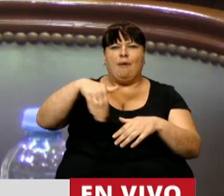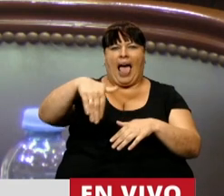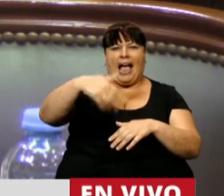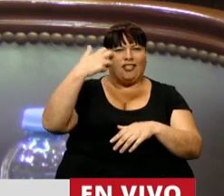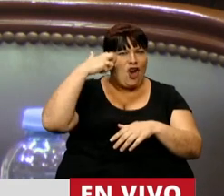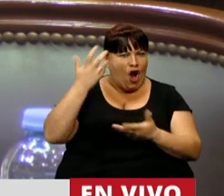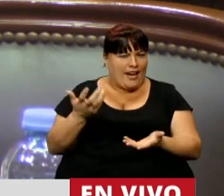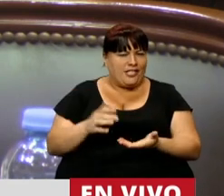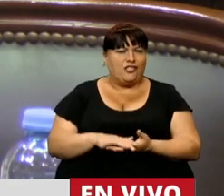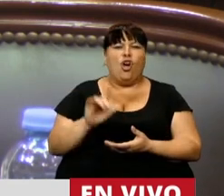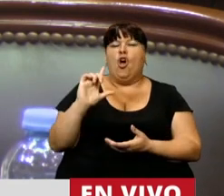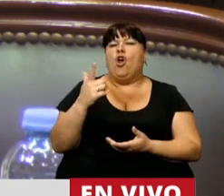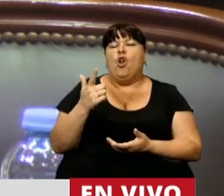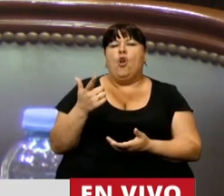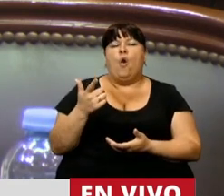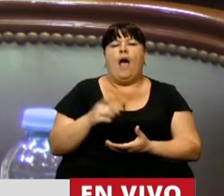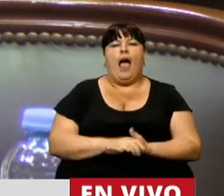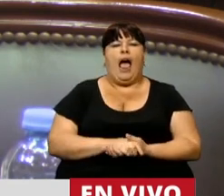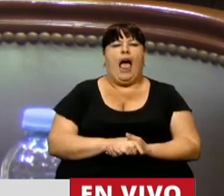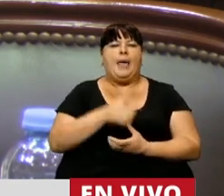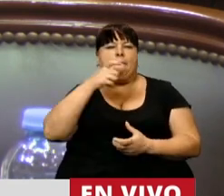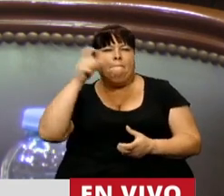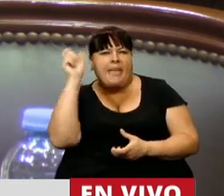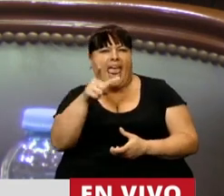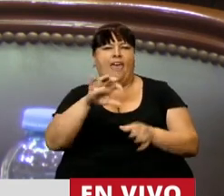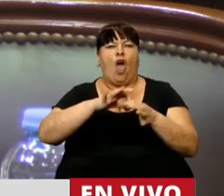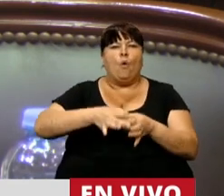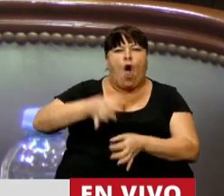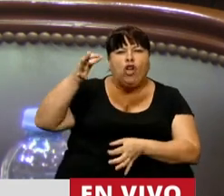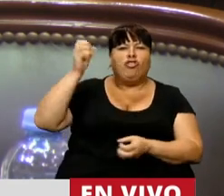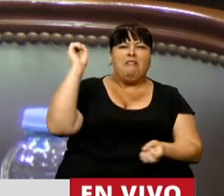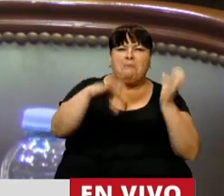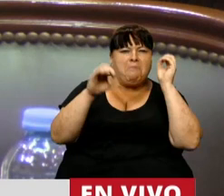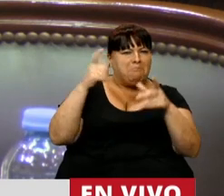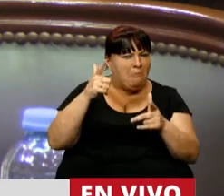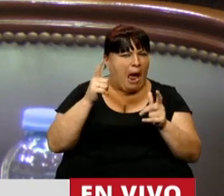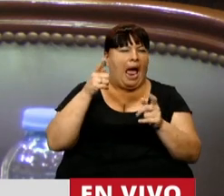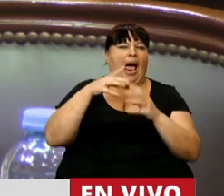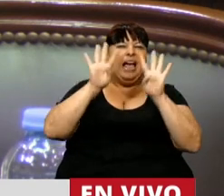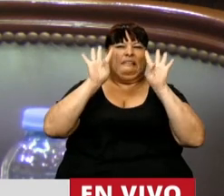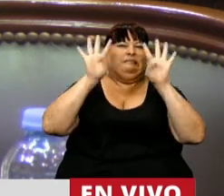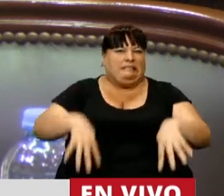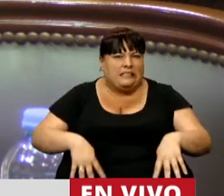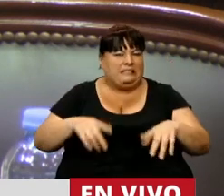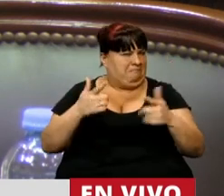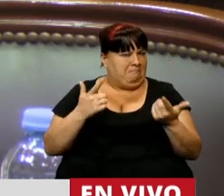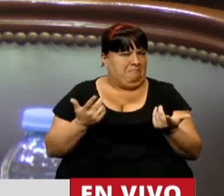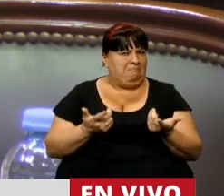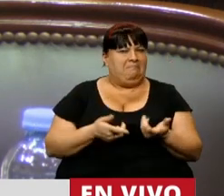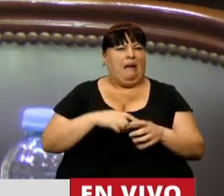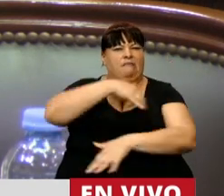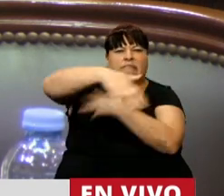Congreso, que no haya piedras, botellas, derribando vallas,